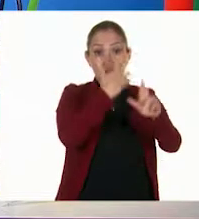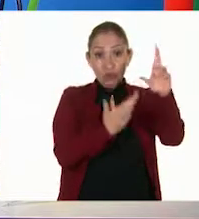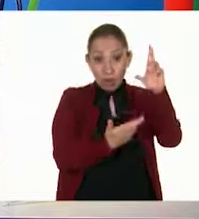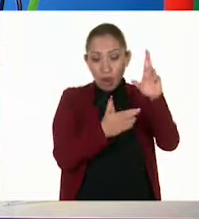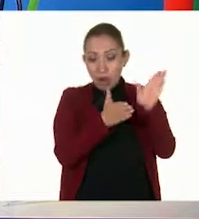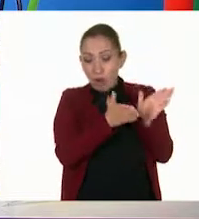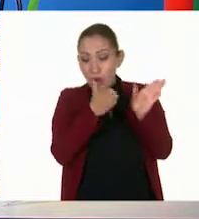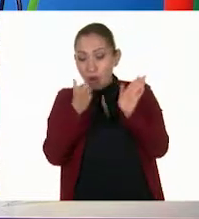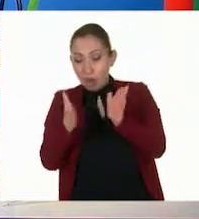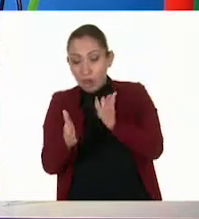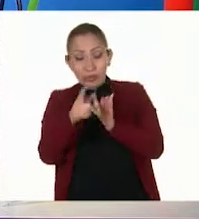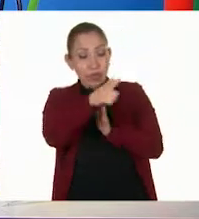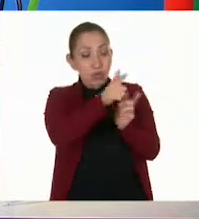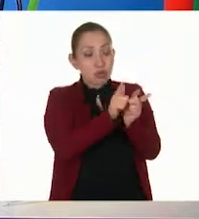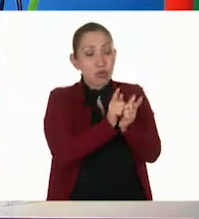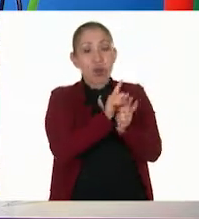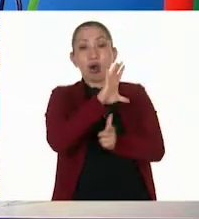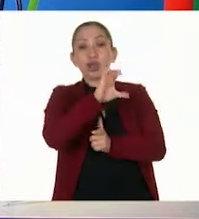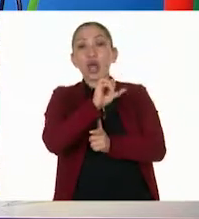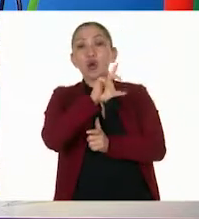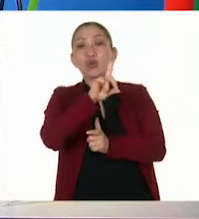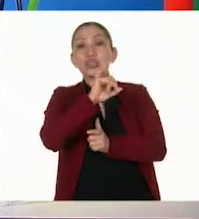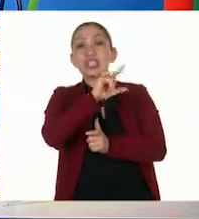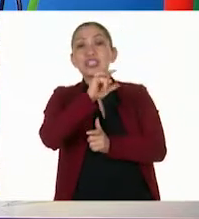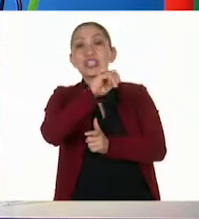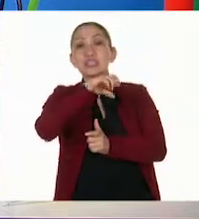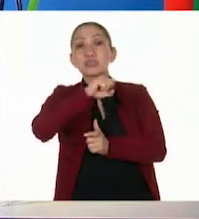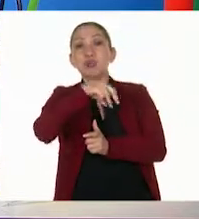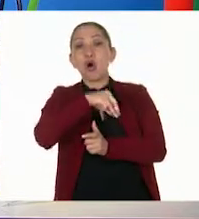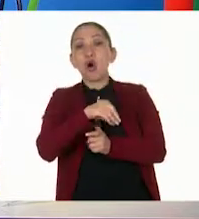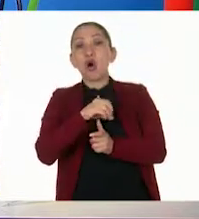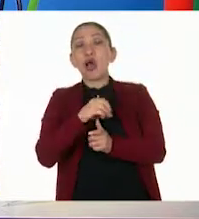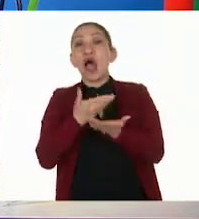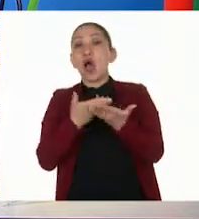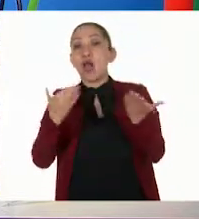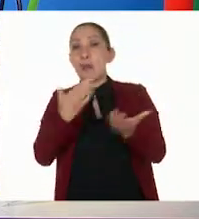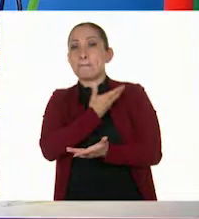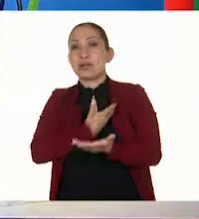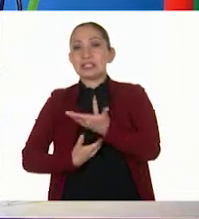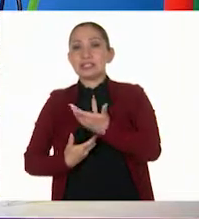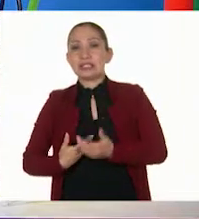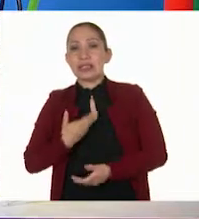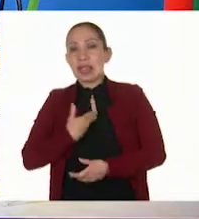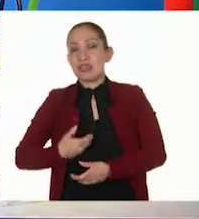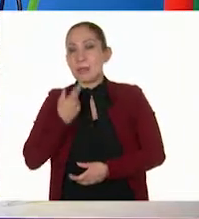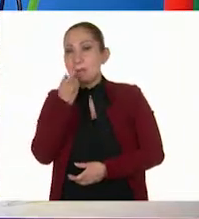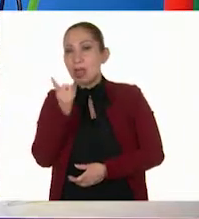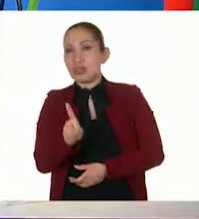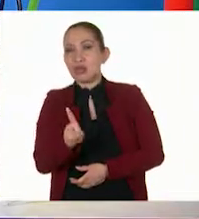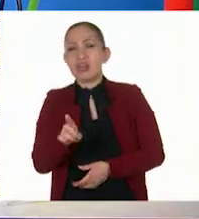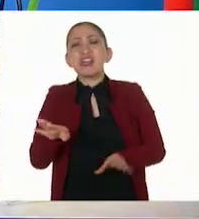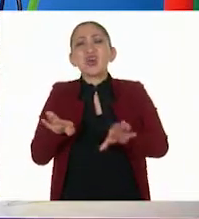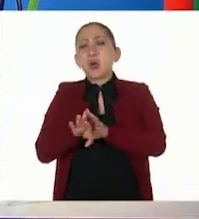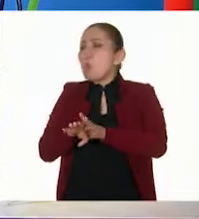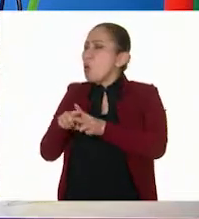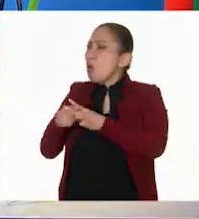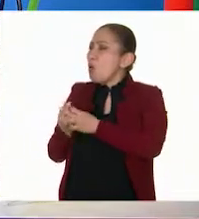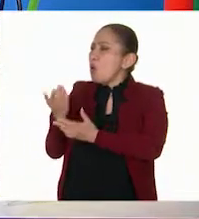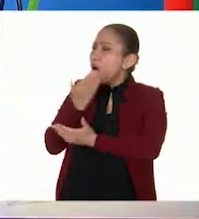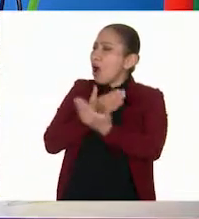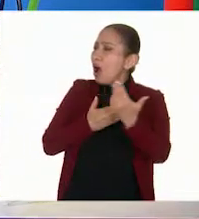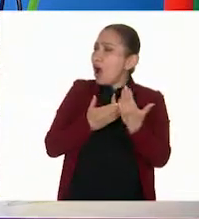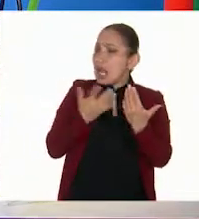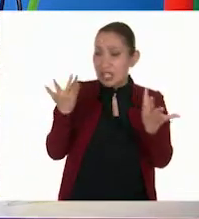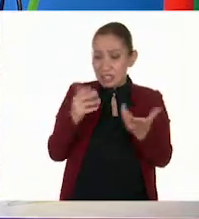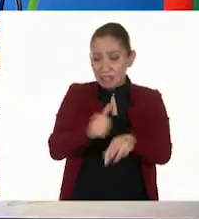se pasó del caudillismo al presidencialismo. Bueno, ¿y entonces cómo empezó ese proceso? ¿Qué no se